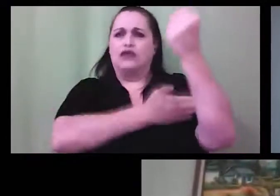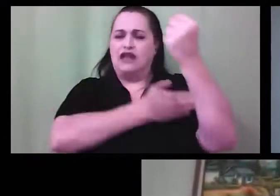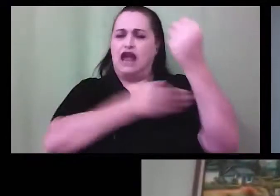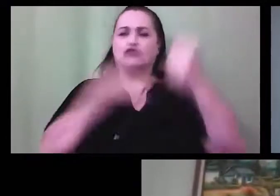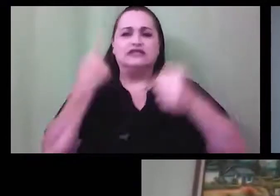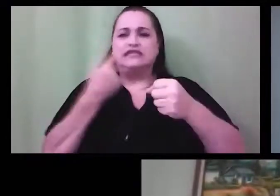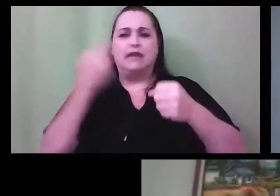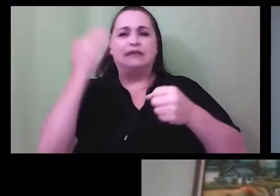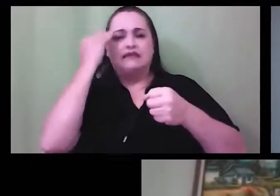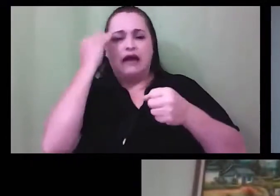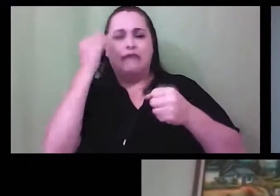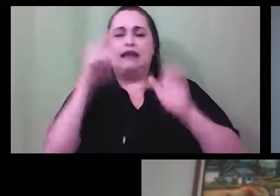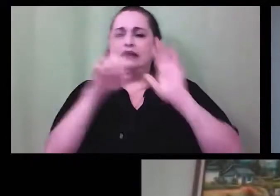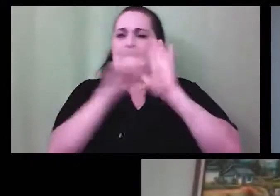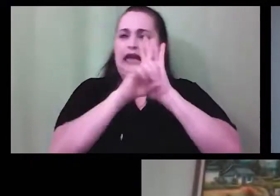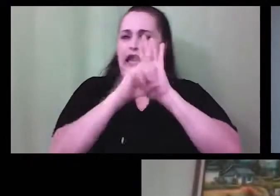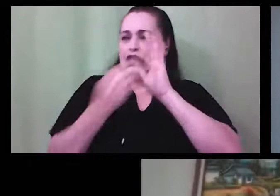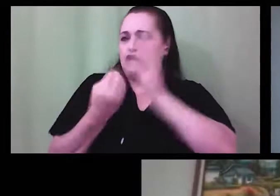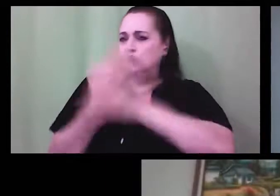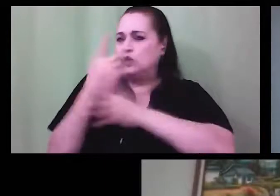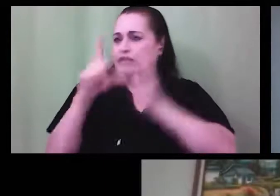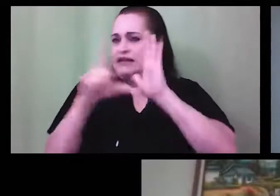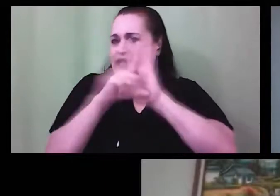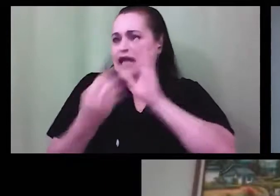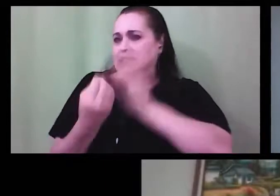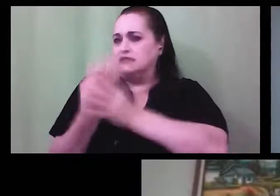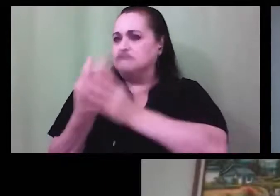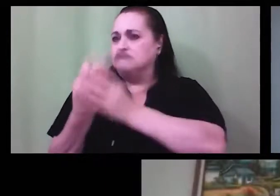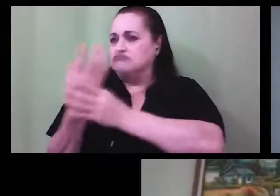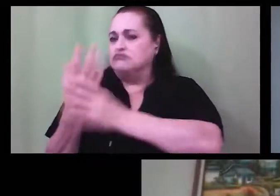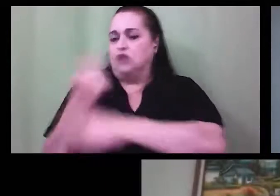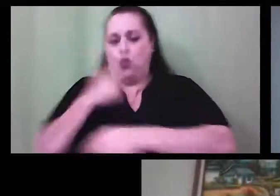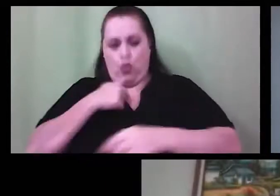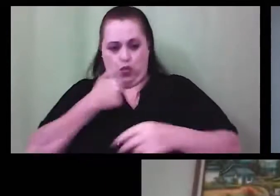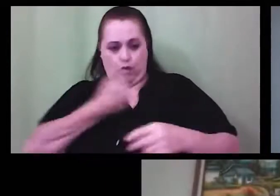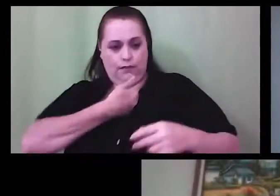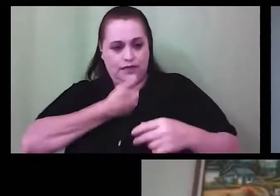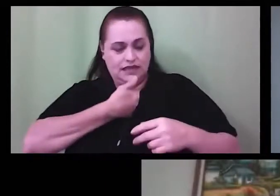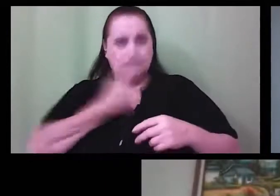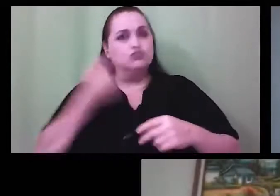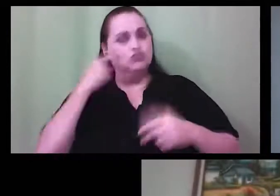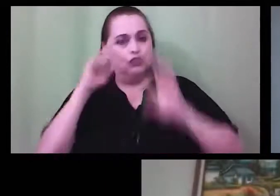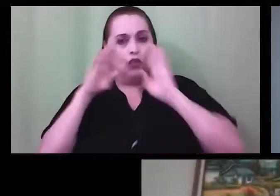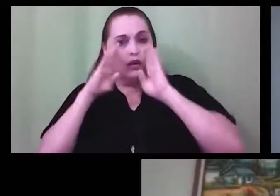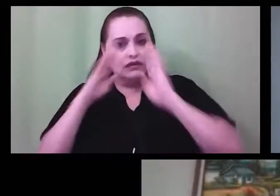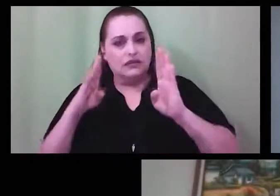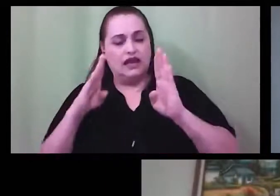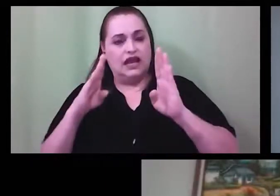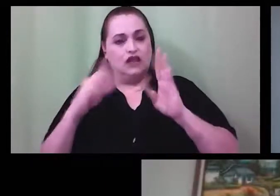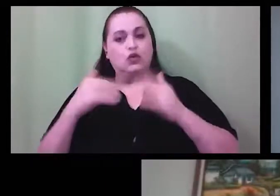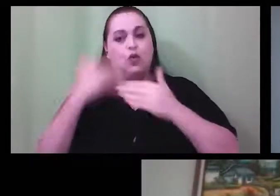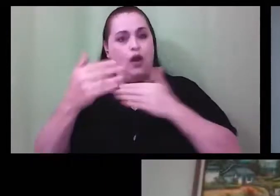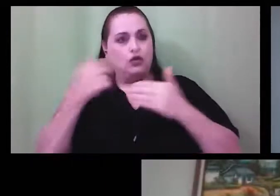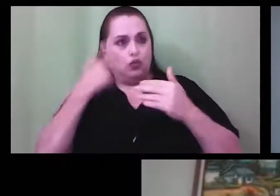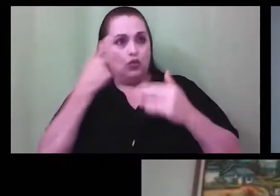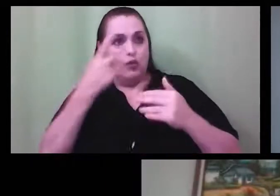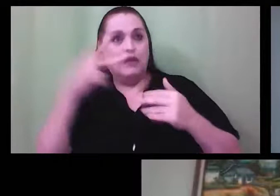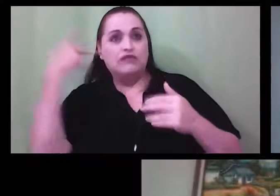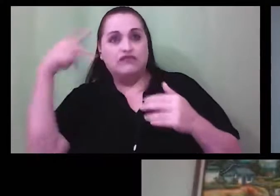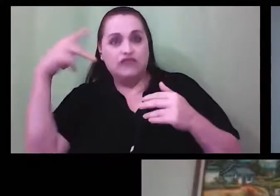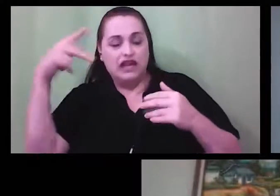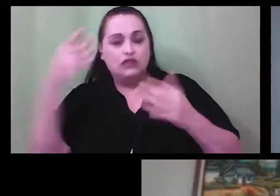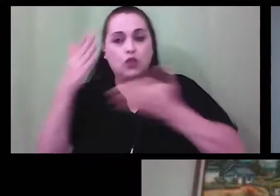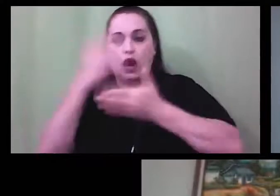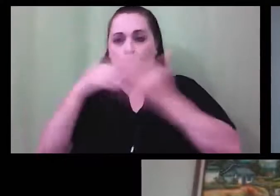los derechos, de las nuevas leyes que van saliendo para que uno mismo esté atento cuando uno ve en riesgo